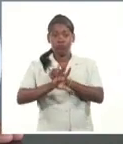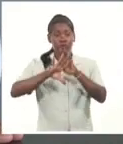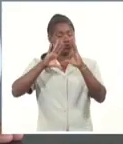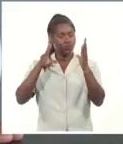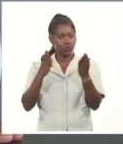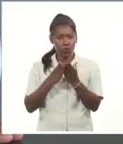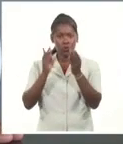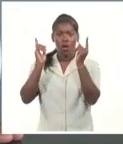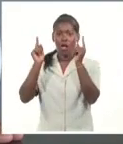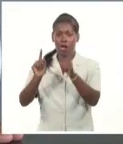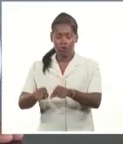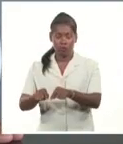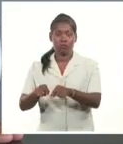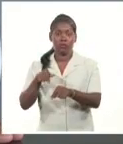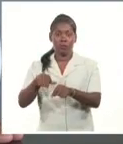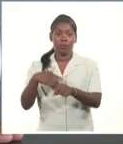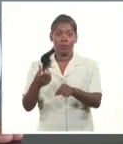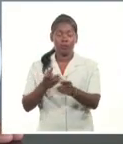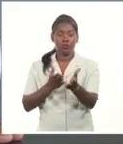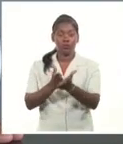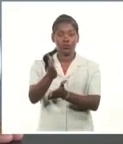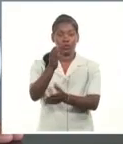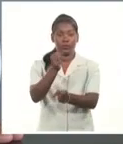materiales disponibles y